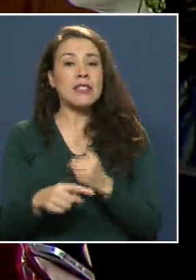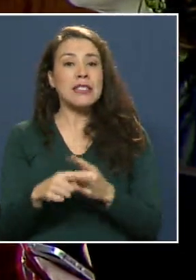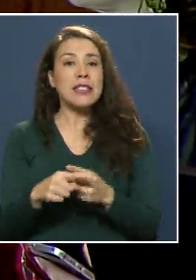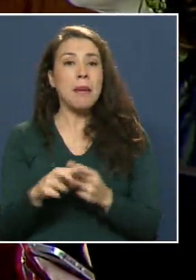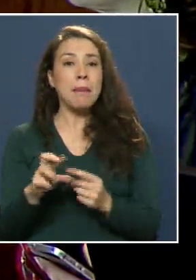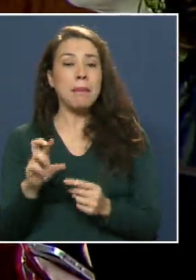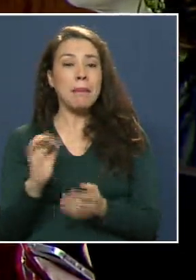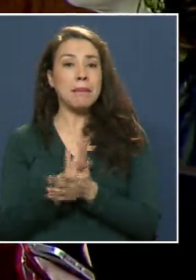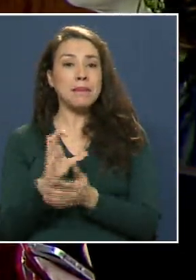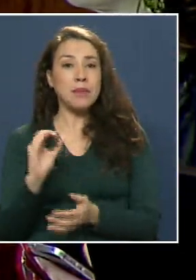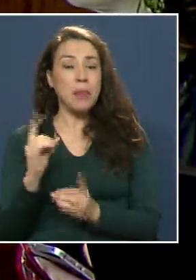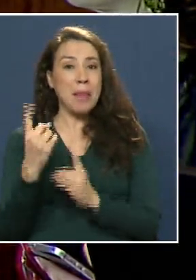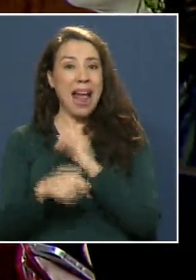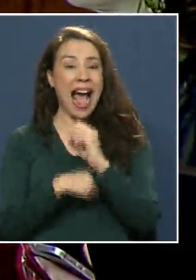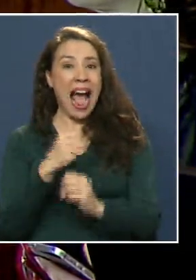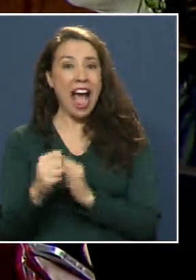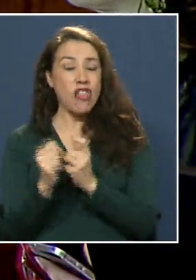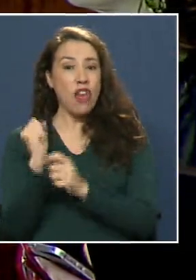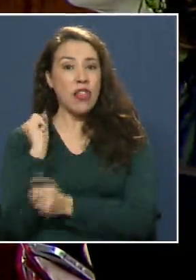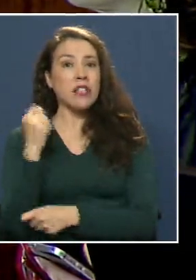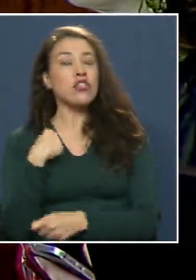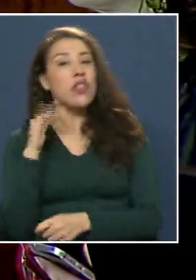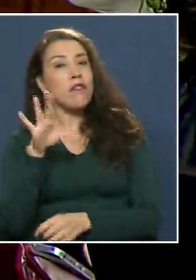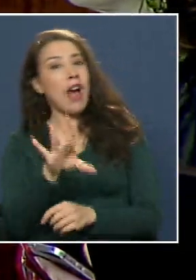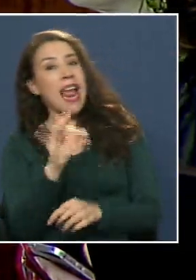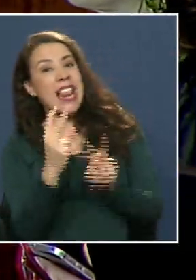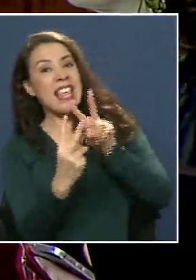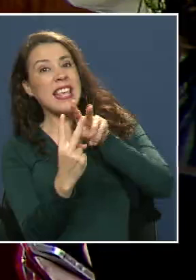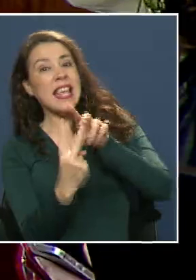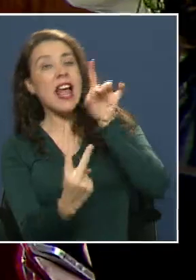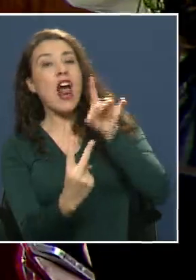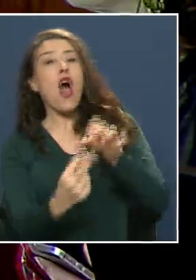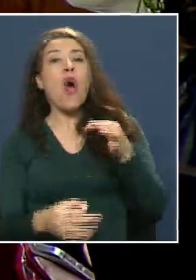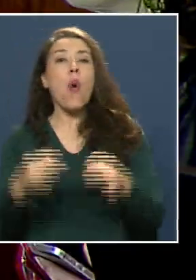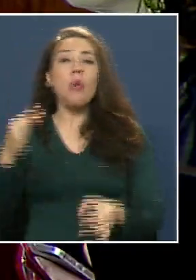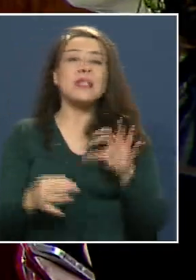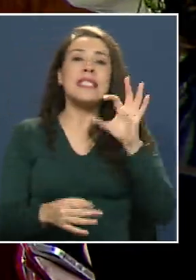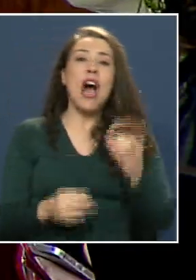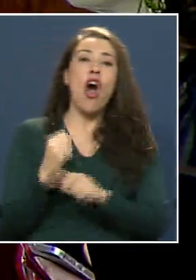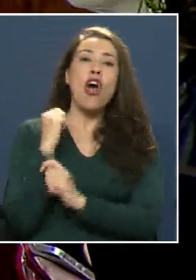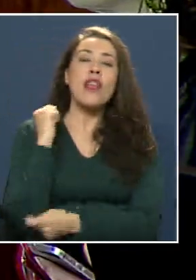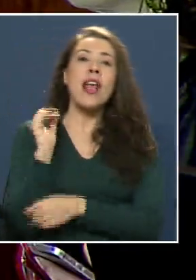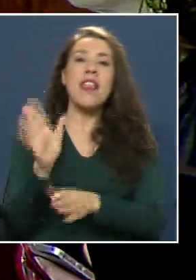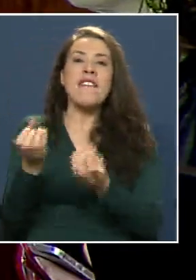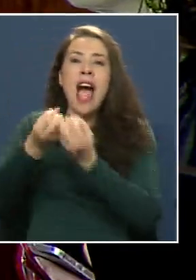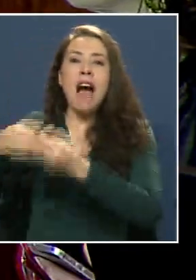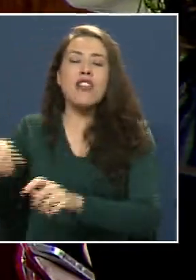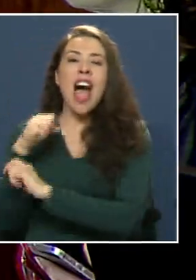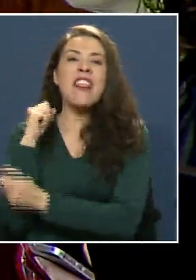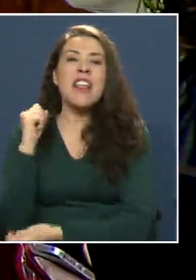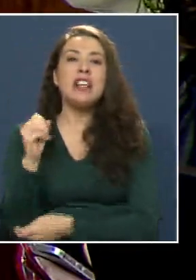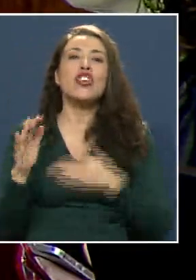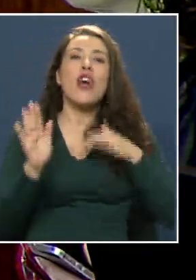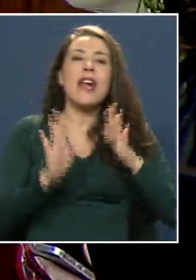año de derecho, cuando me dijo que si tenía que optar entre la justicia y el derecho, abandonara el derecho y me quedara con la